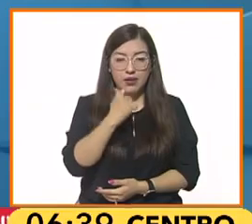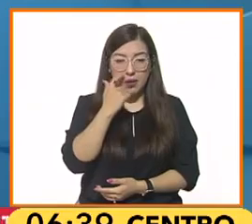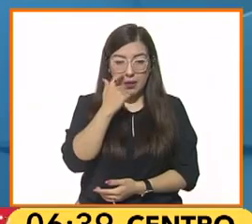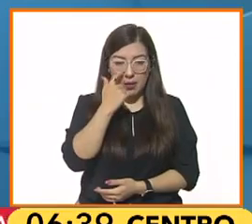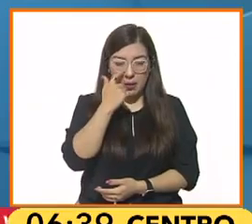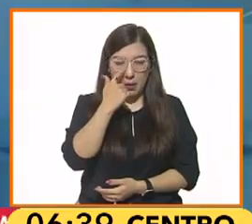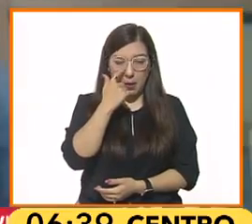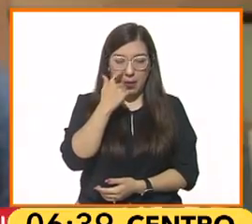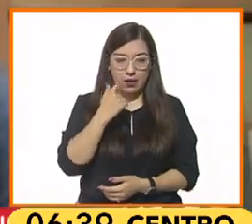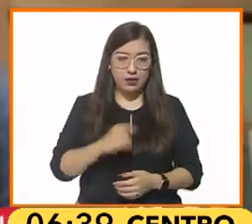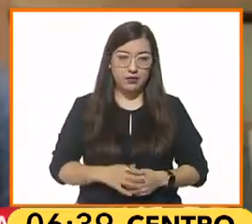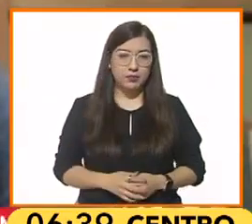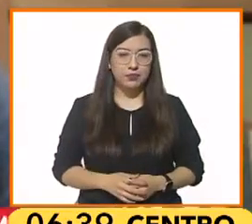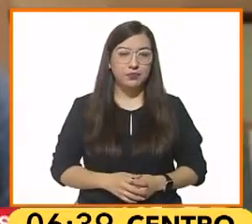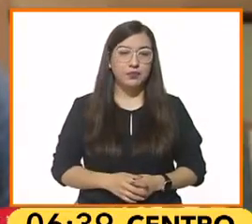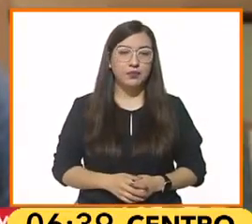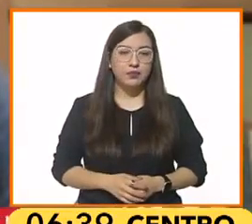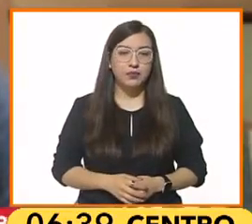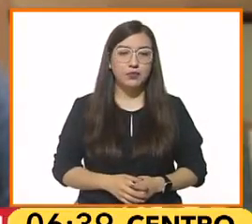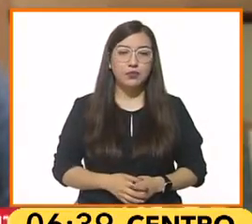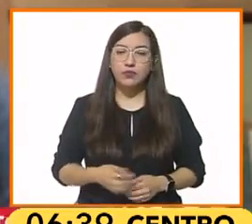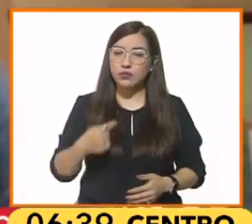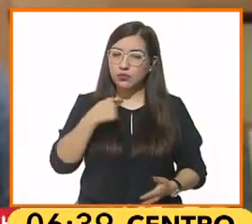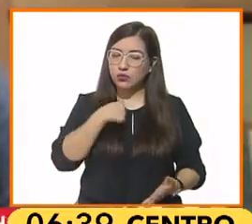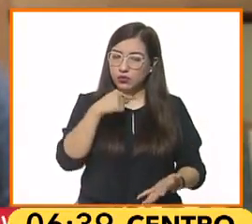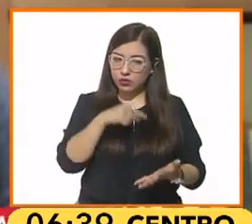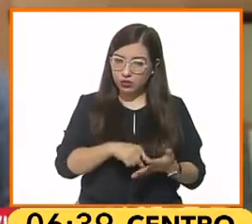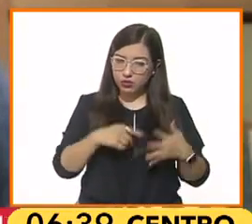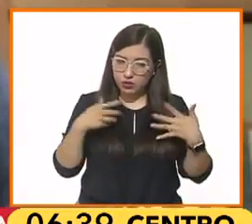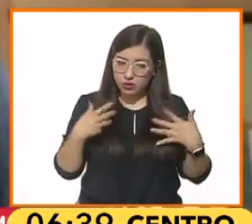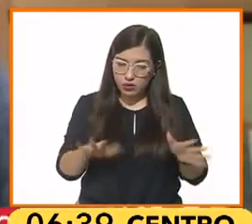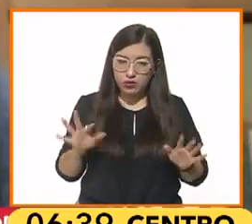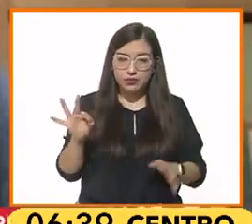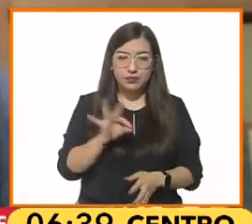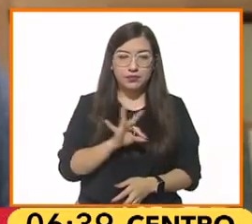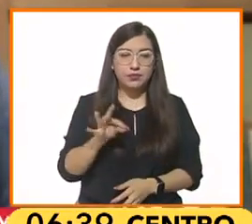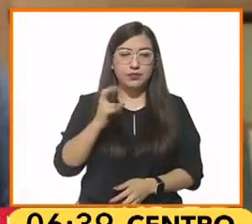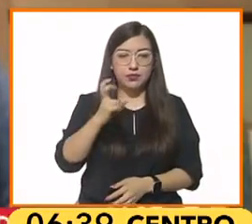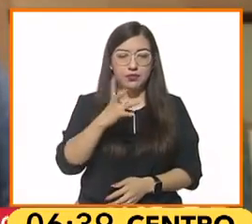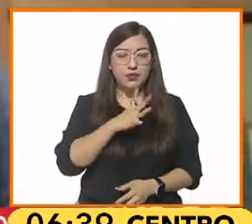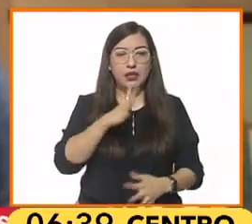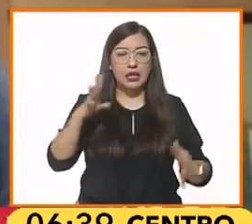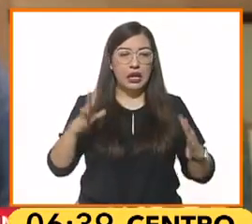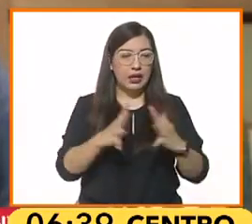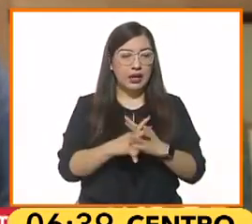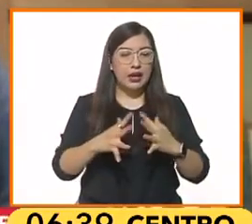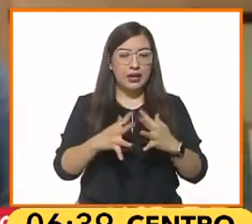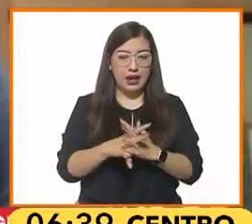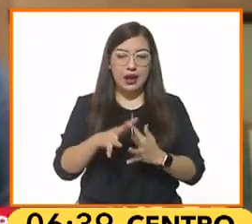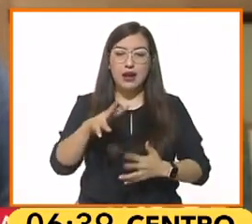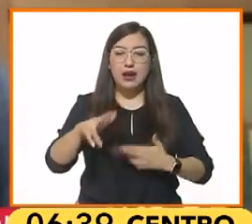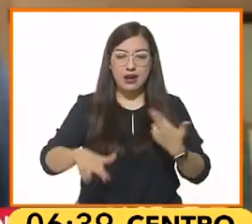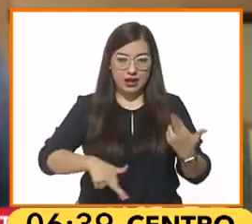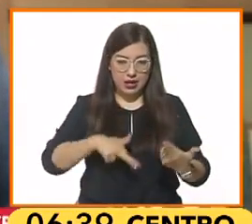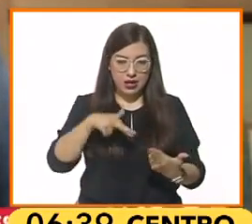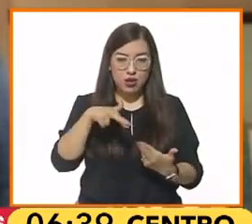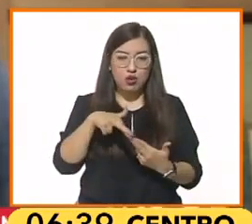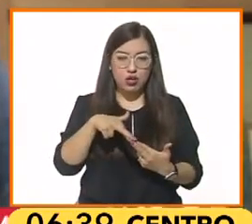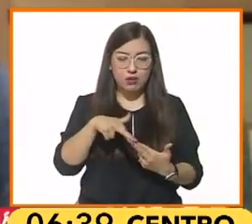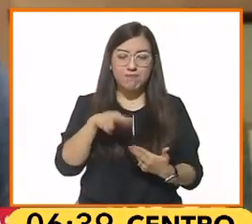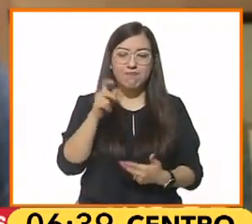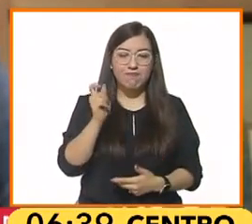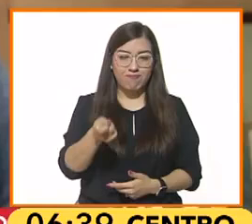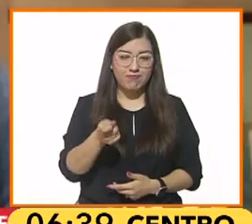Yo creo que hay aquí una posibilidad muy grande de que estemos hablando de una guerra regional, de que haya también